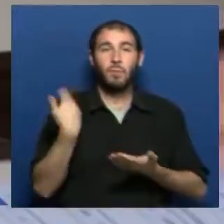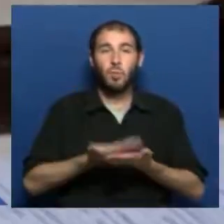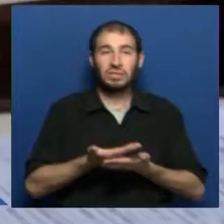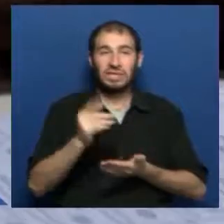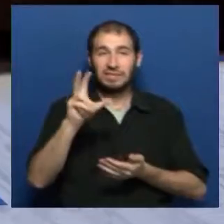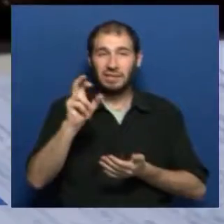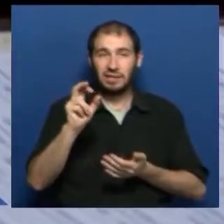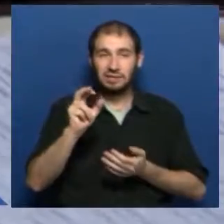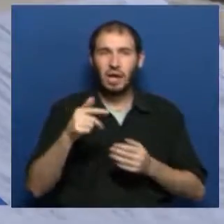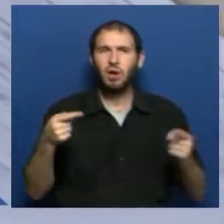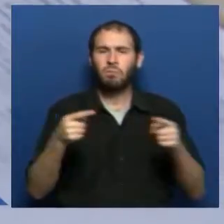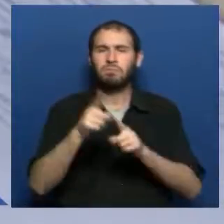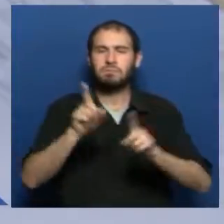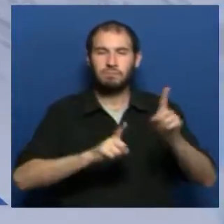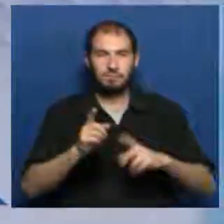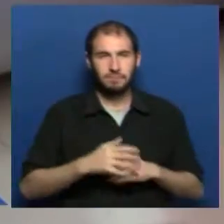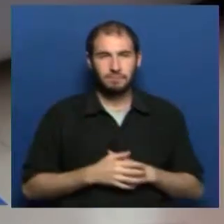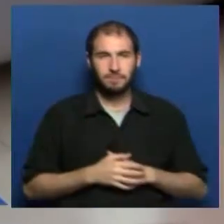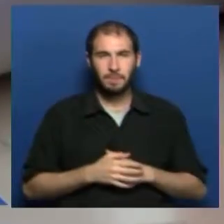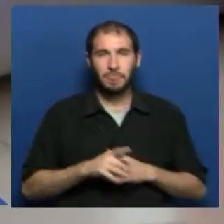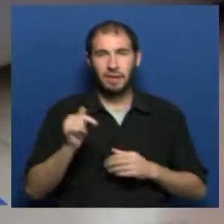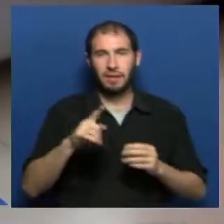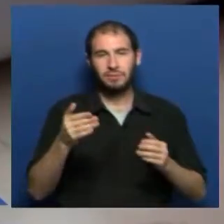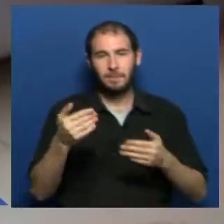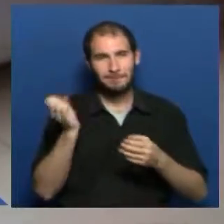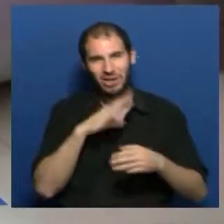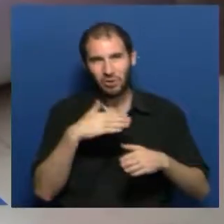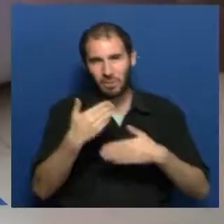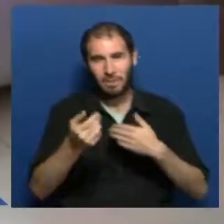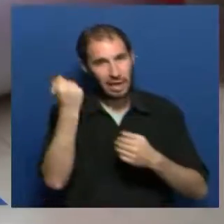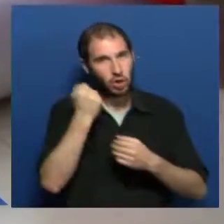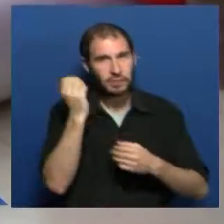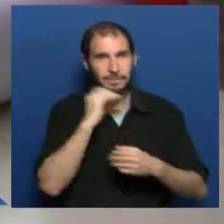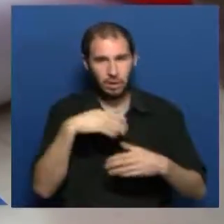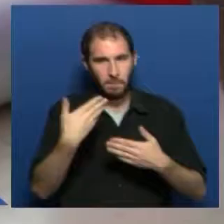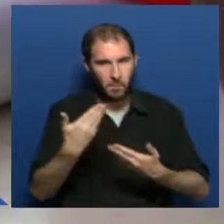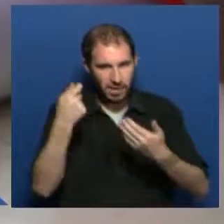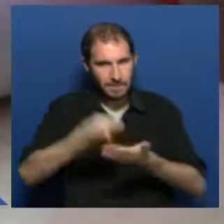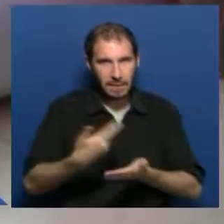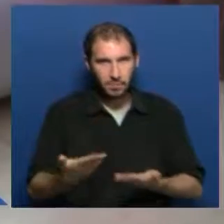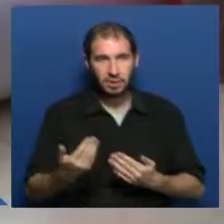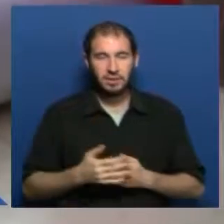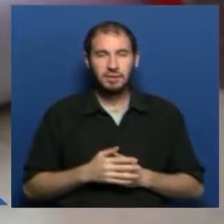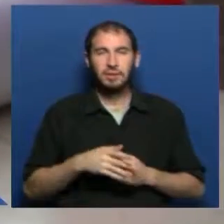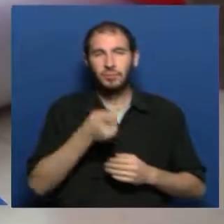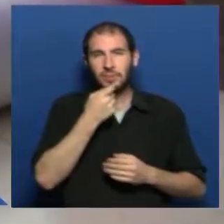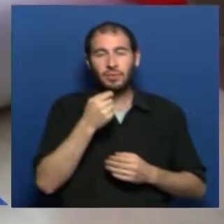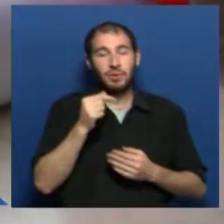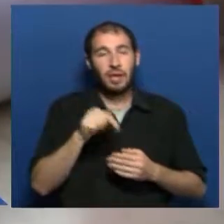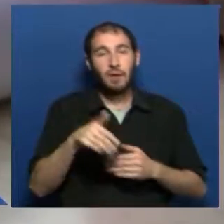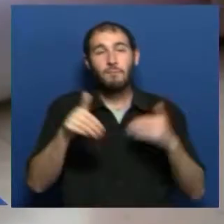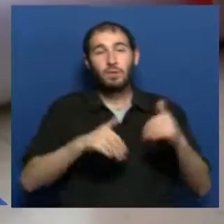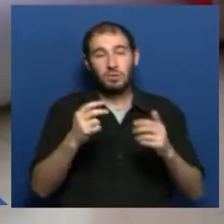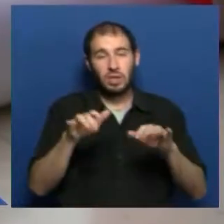30 tiene por objeto hacerlo más viable. Claro. Económicamente más viable. O sea, no podemos negar que el